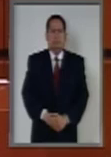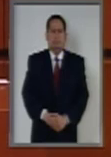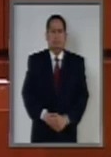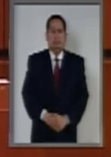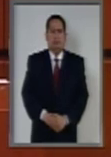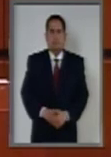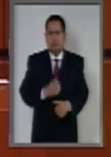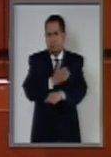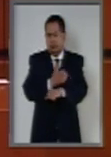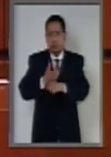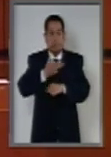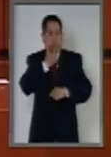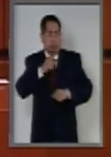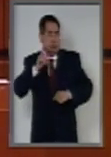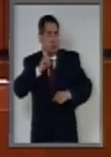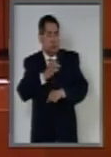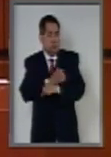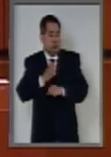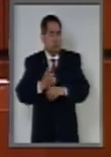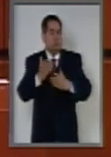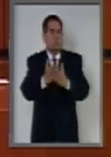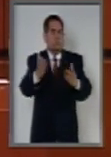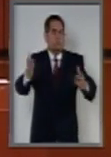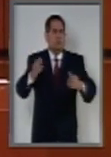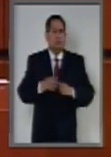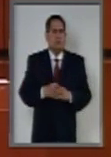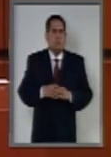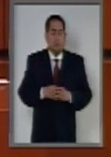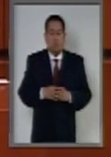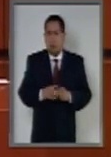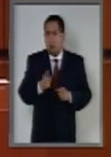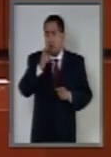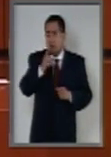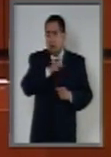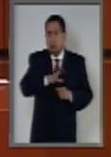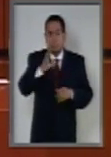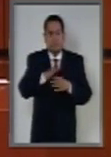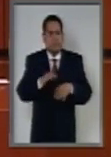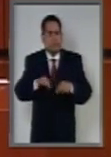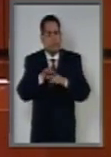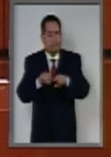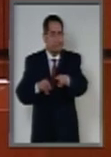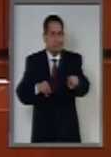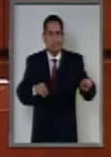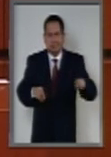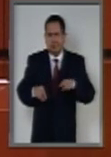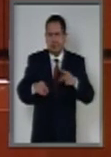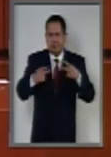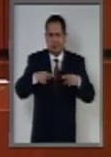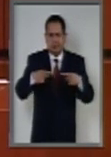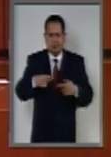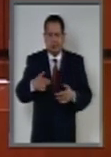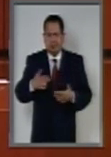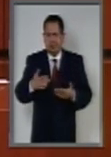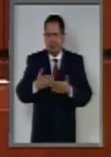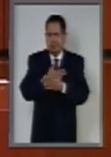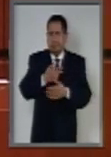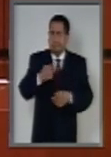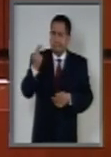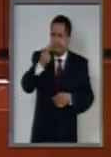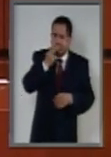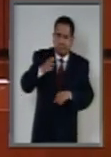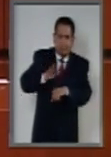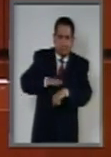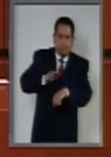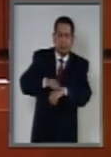Compañeras senadoras, compañeros senadores, una de las demandas más sensibles y más sentidas y urgentes de